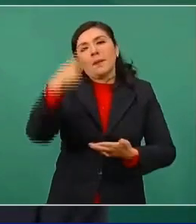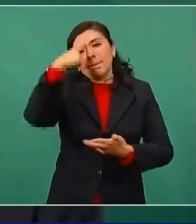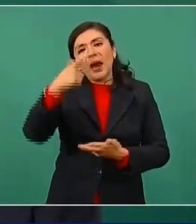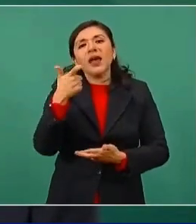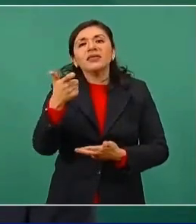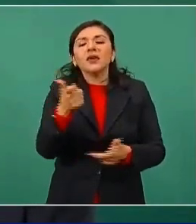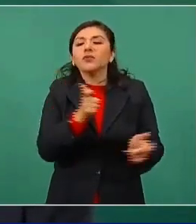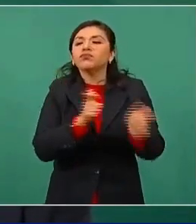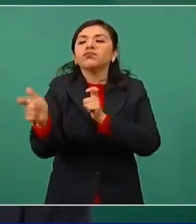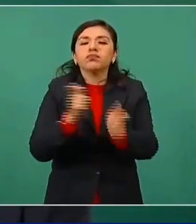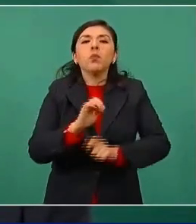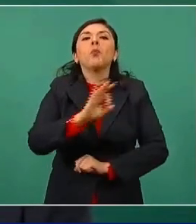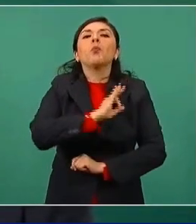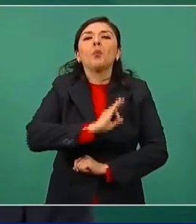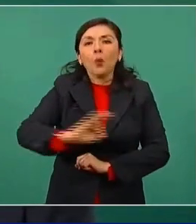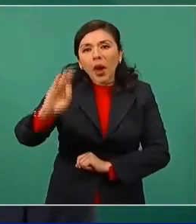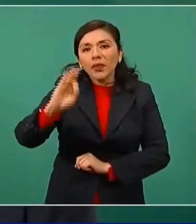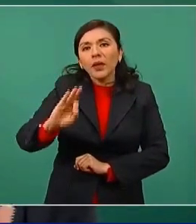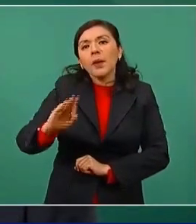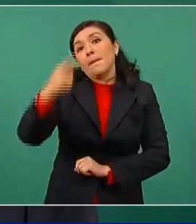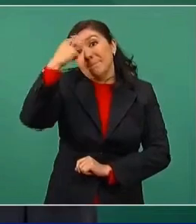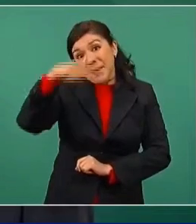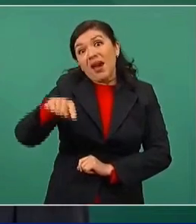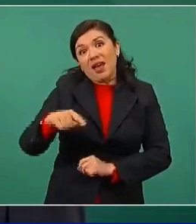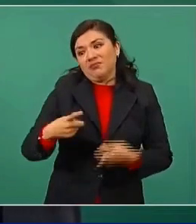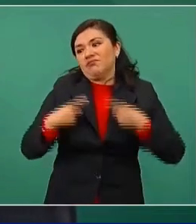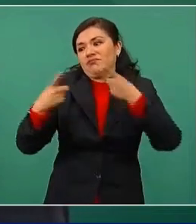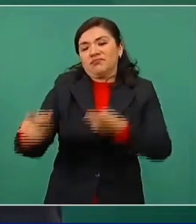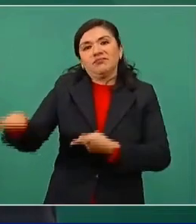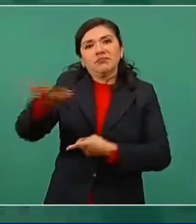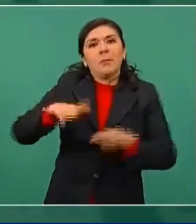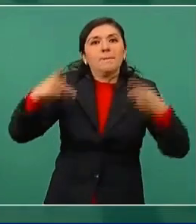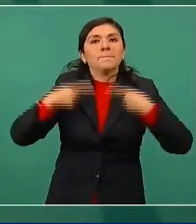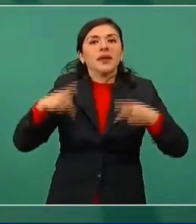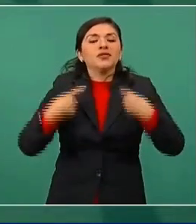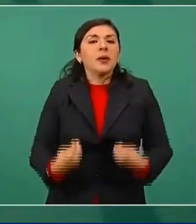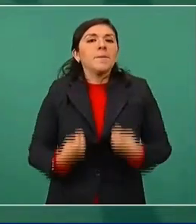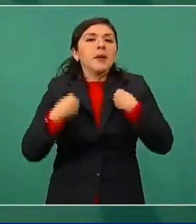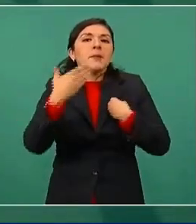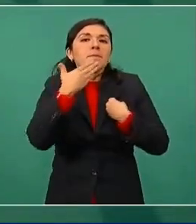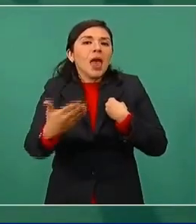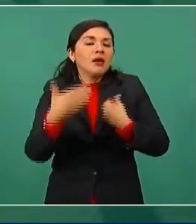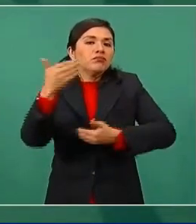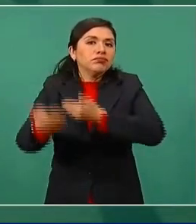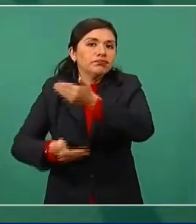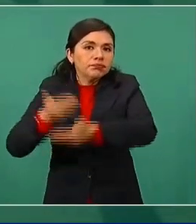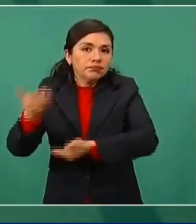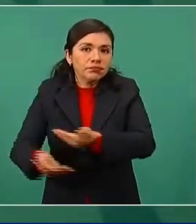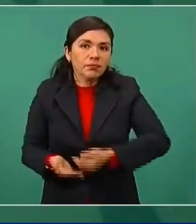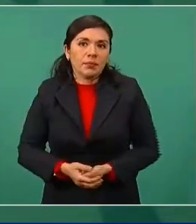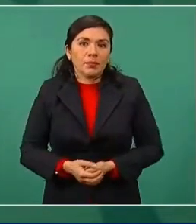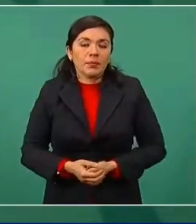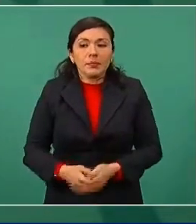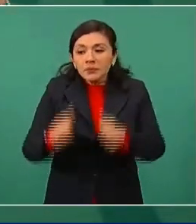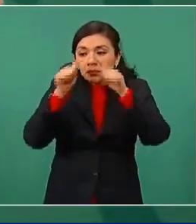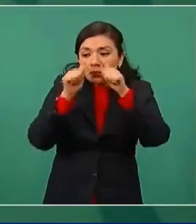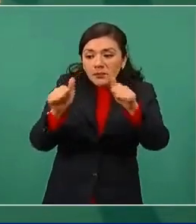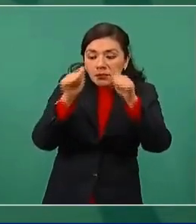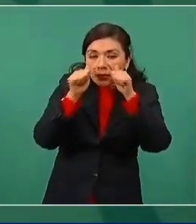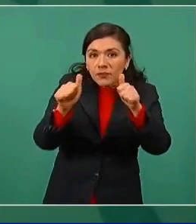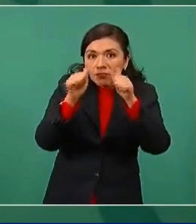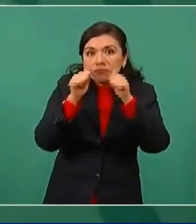liberamos para el bienestar de la gente, para atender